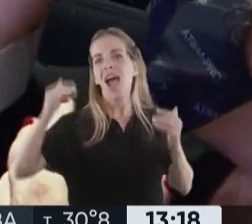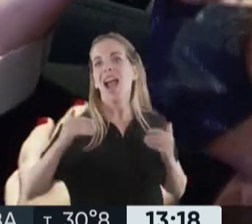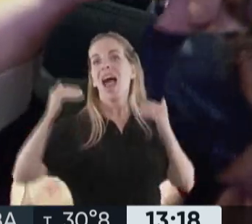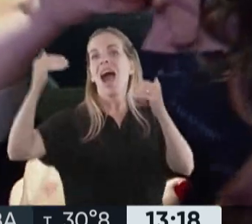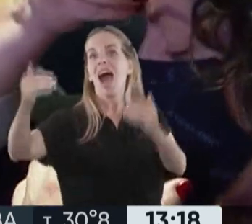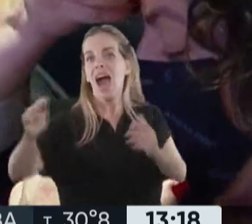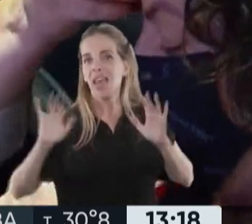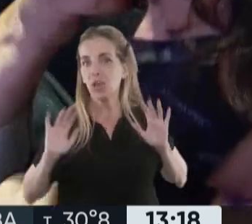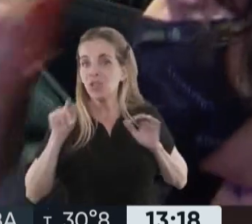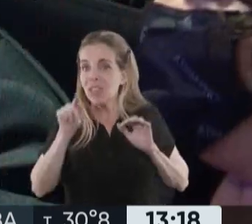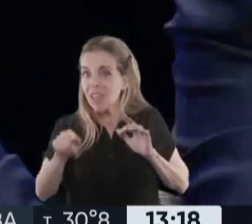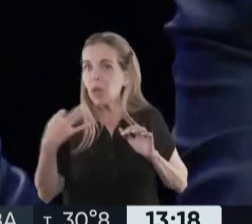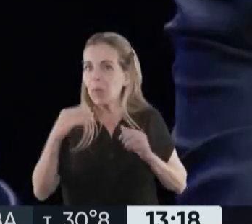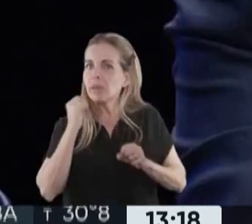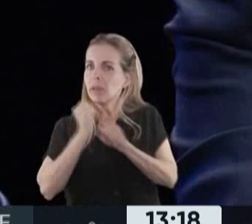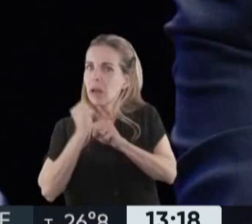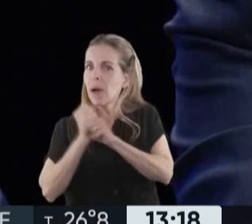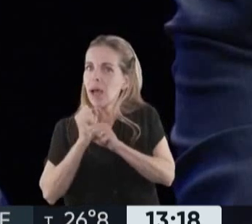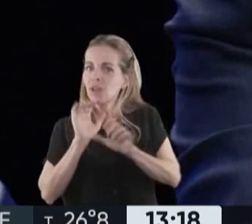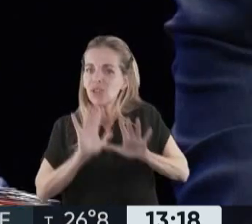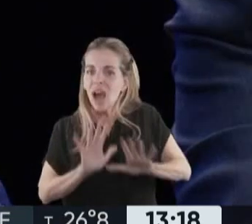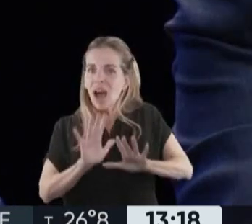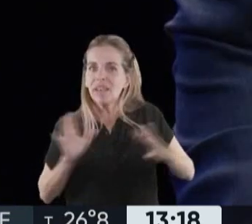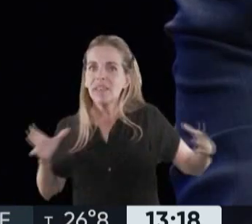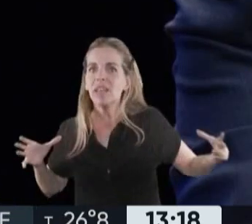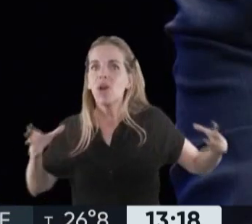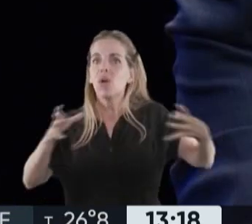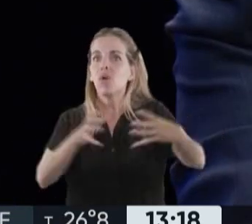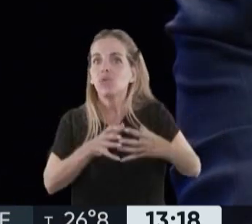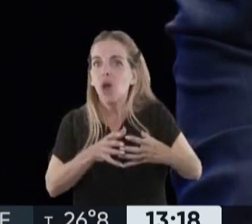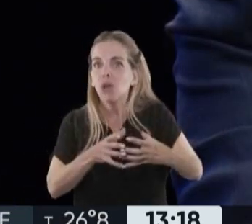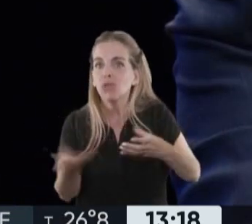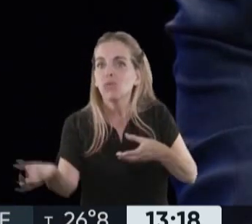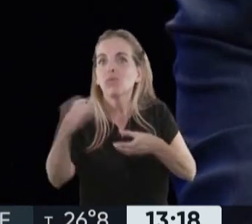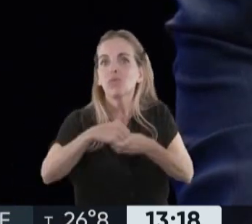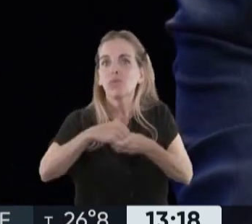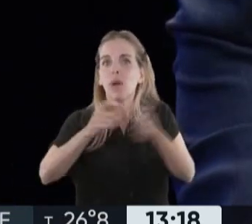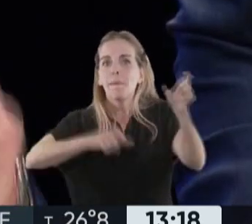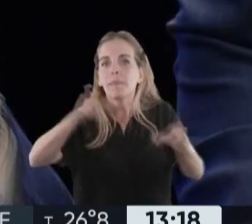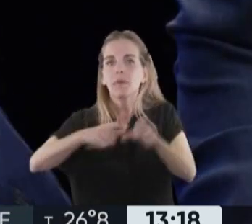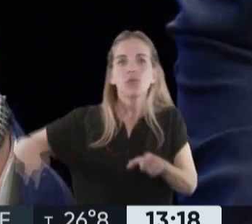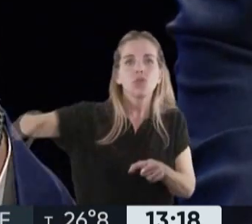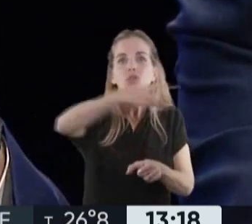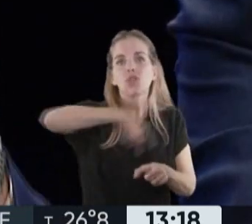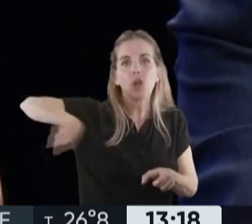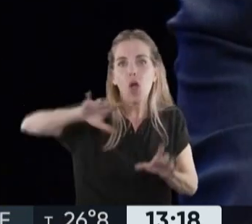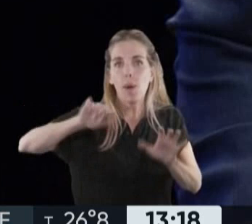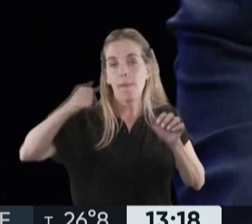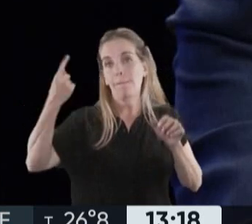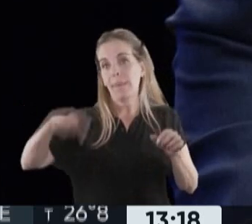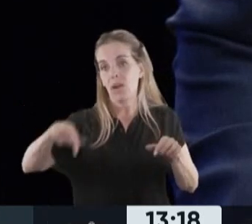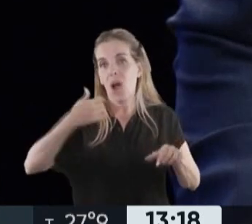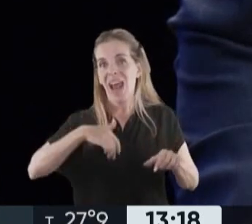Y eso tiene que seguir trabajándose en este ámbito, con la participación de todos y de todas. Pero la Argentina tiene